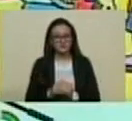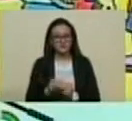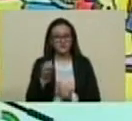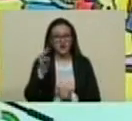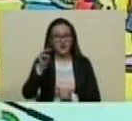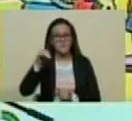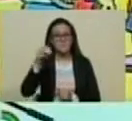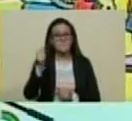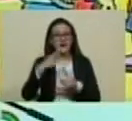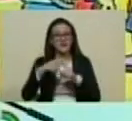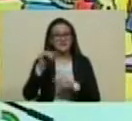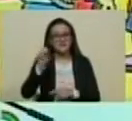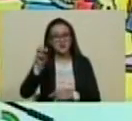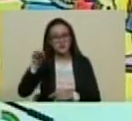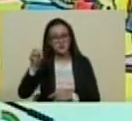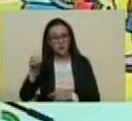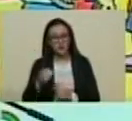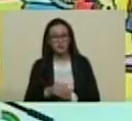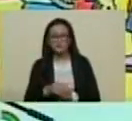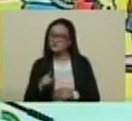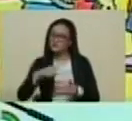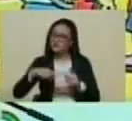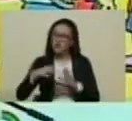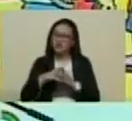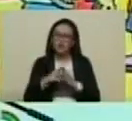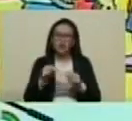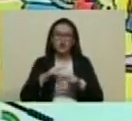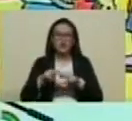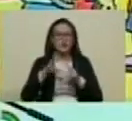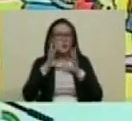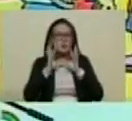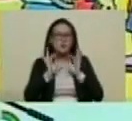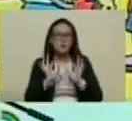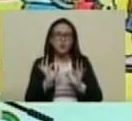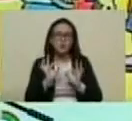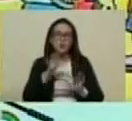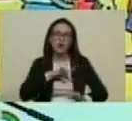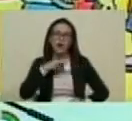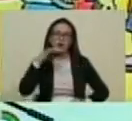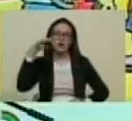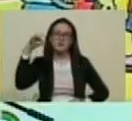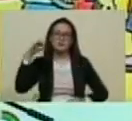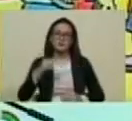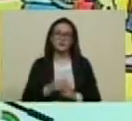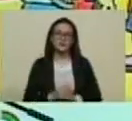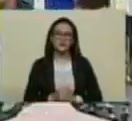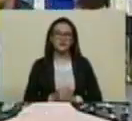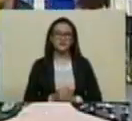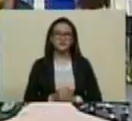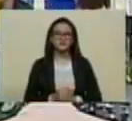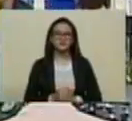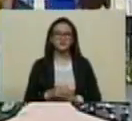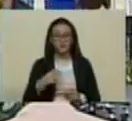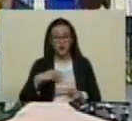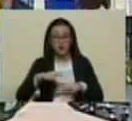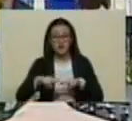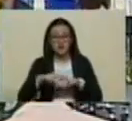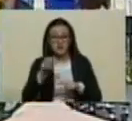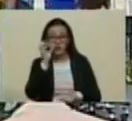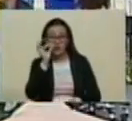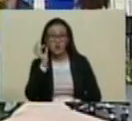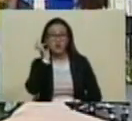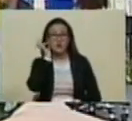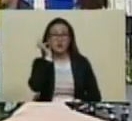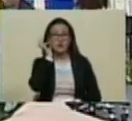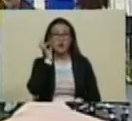Son los niños lo más puro que hay. Los niños por naturaleza, uno como ser humano, cuando es niño, cuando es niña, y todavía cuando es